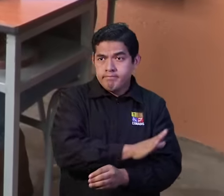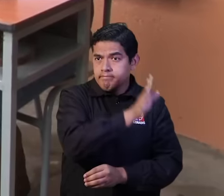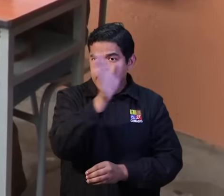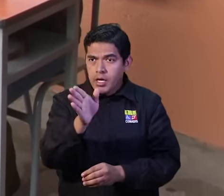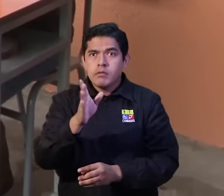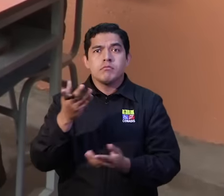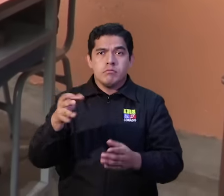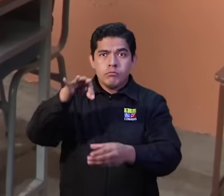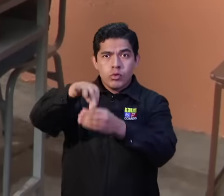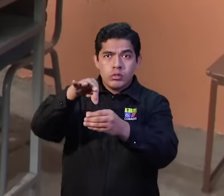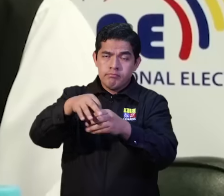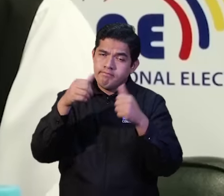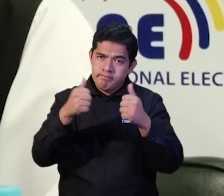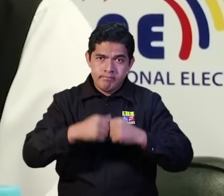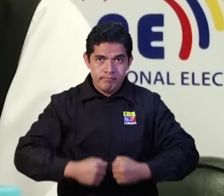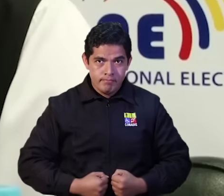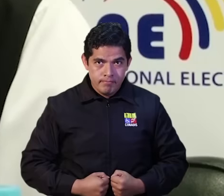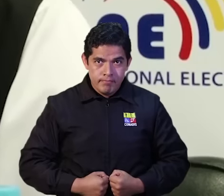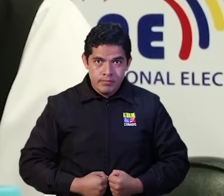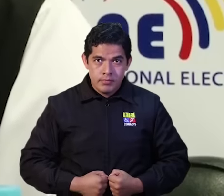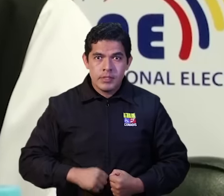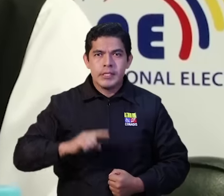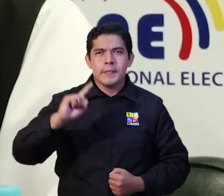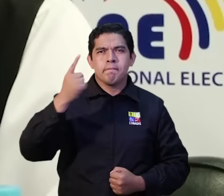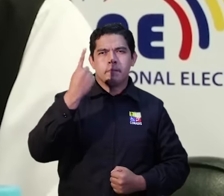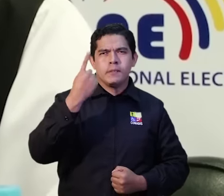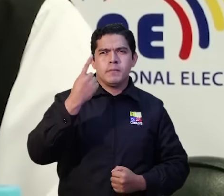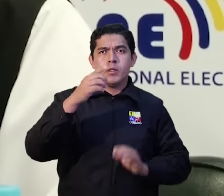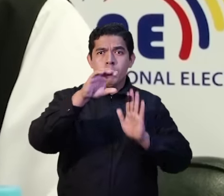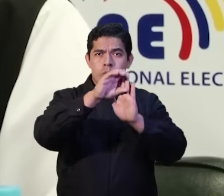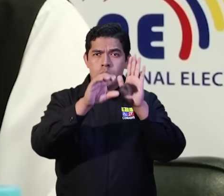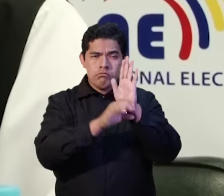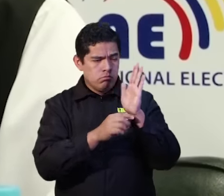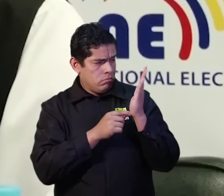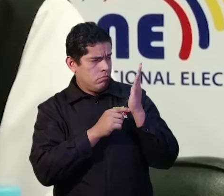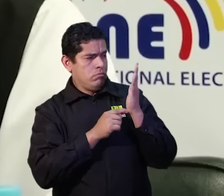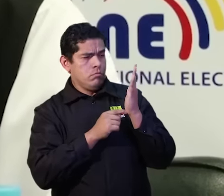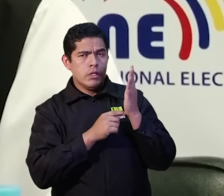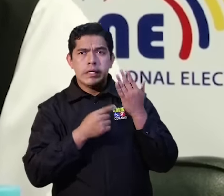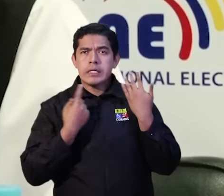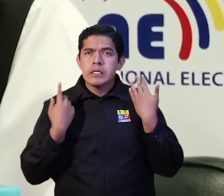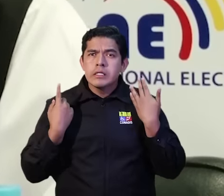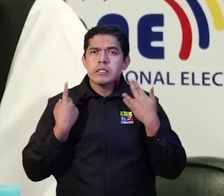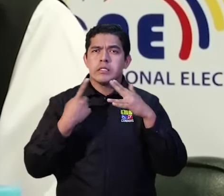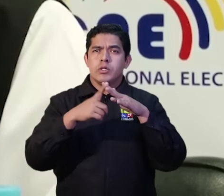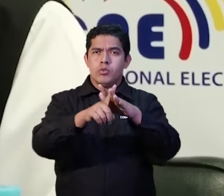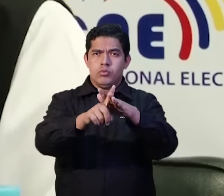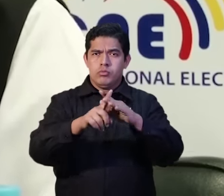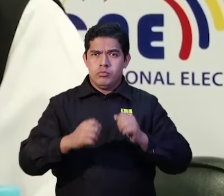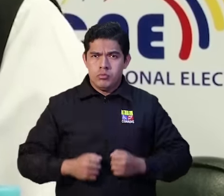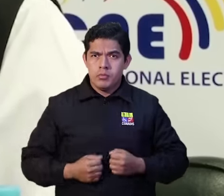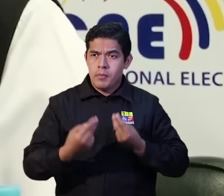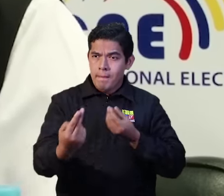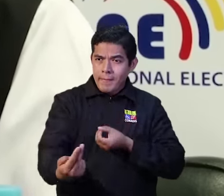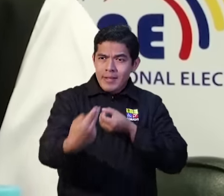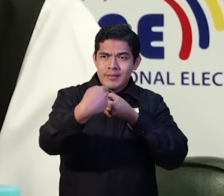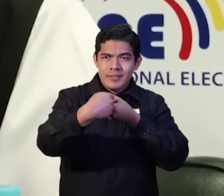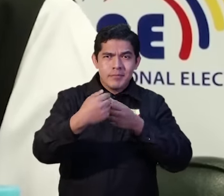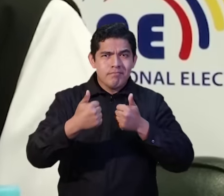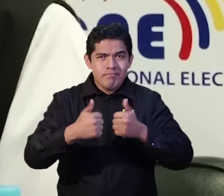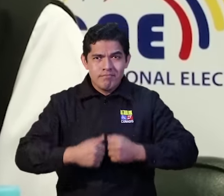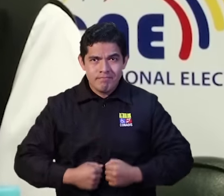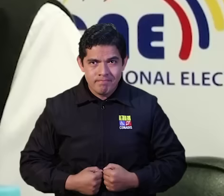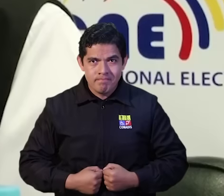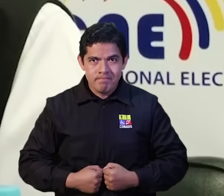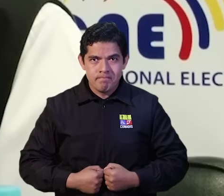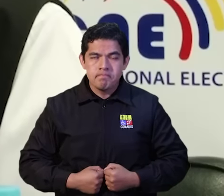el lugar de votación. Una de las características principales de la Constitución, que es la inclusión, que es la